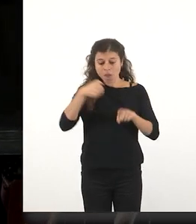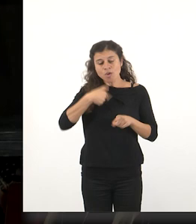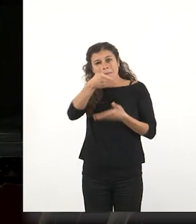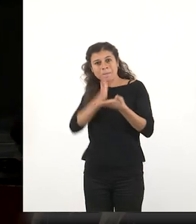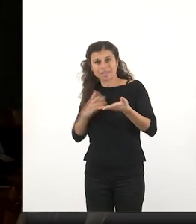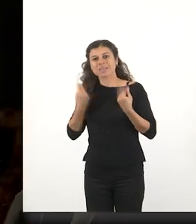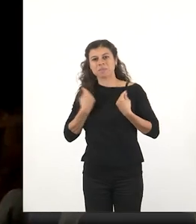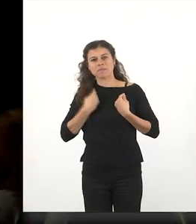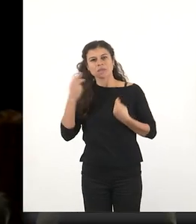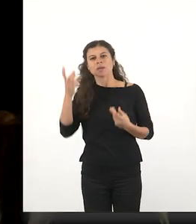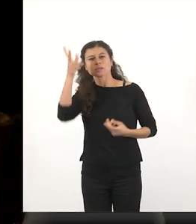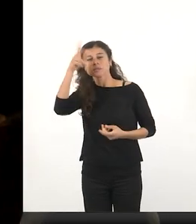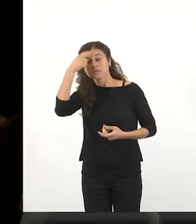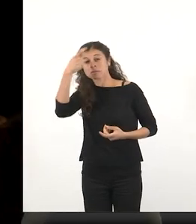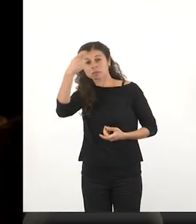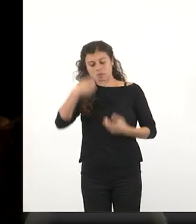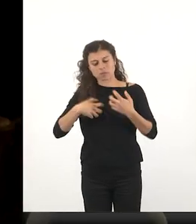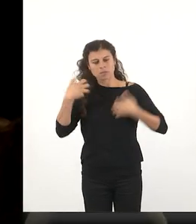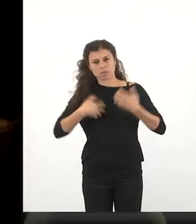gracias.